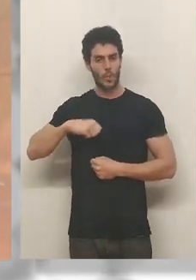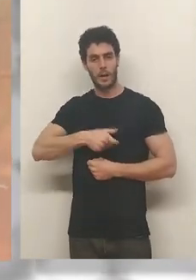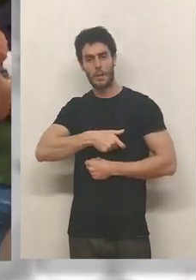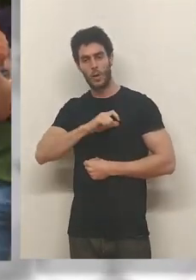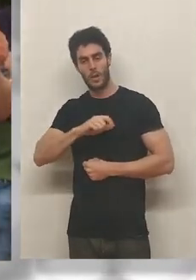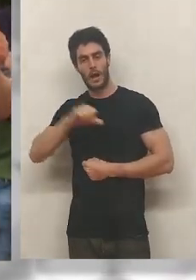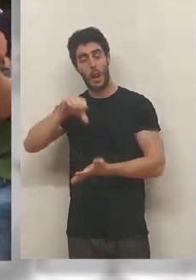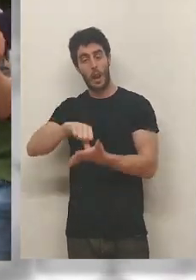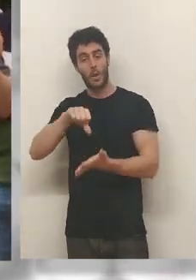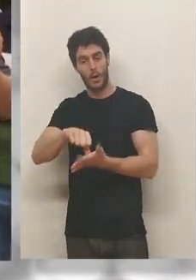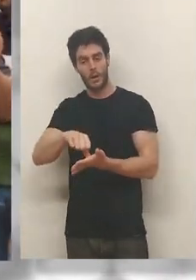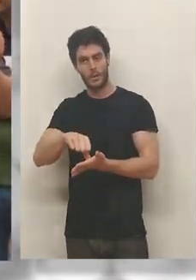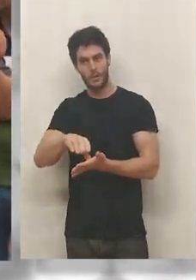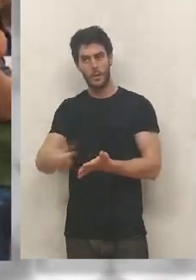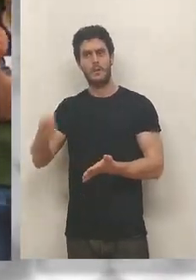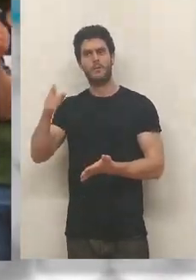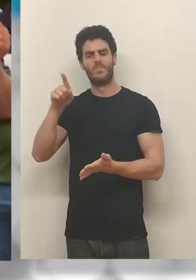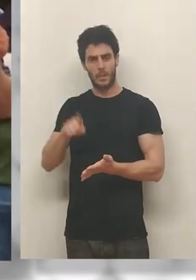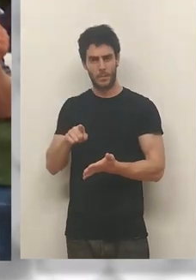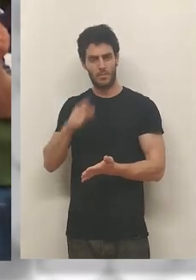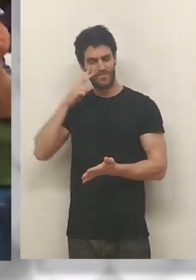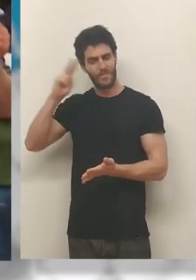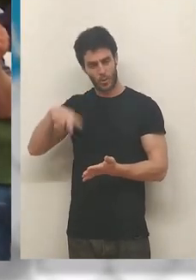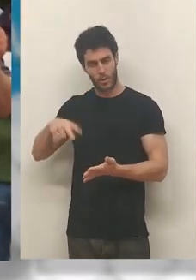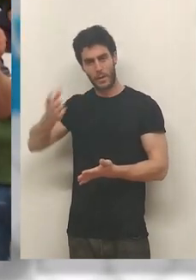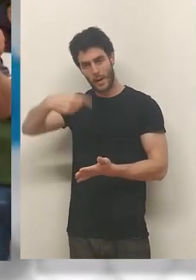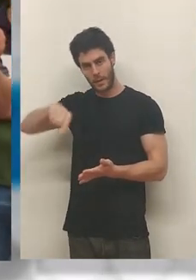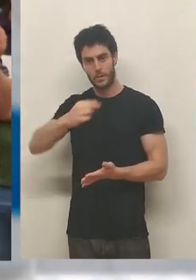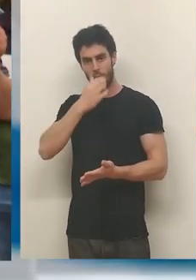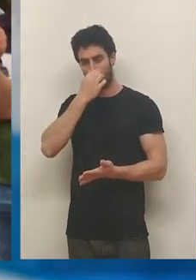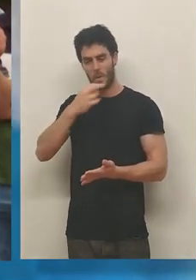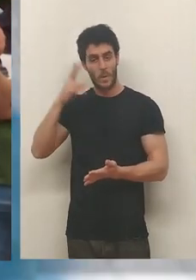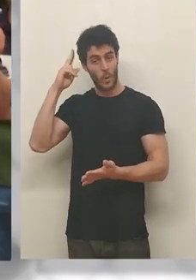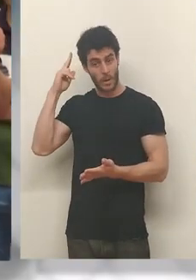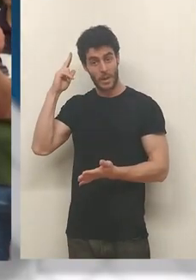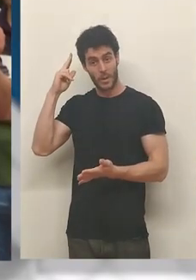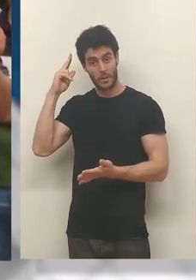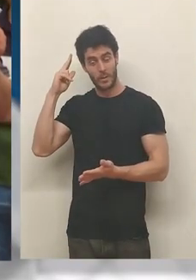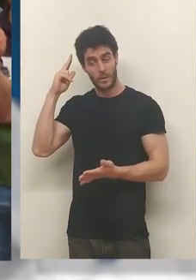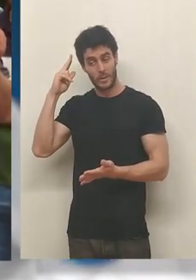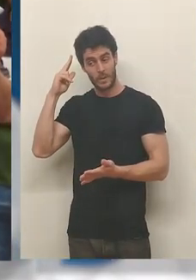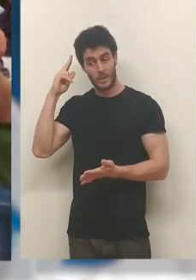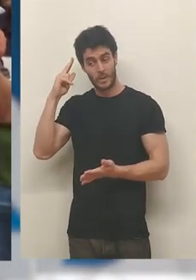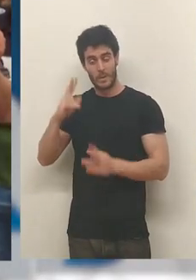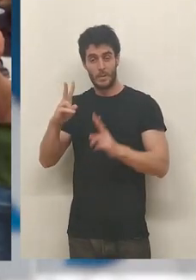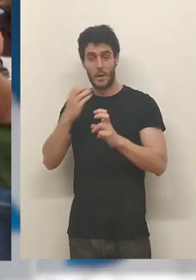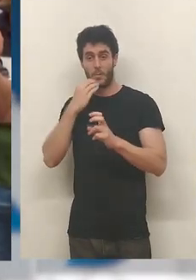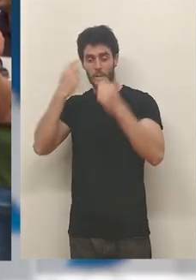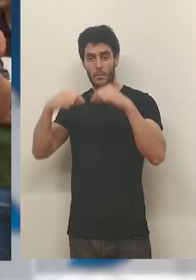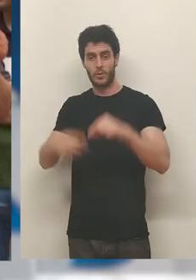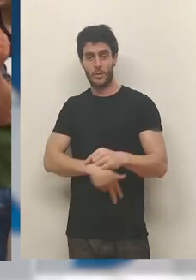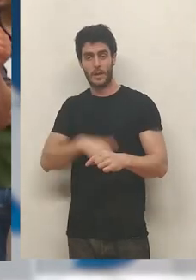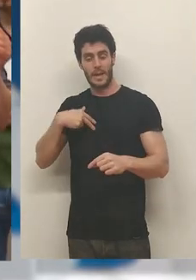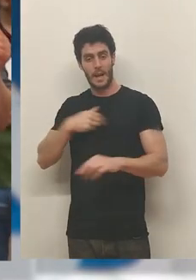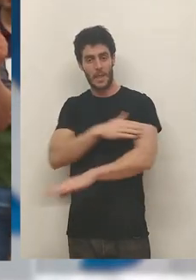policías autonómicas y policías locales, incluso habiendo sido reconocidas su jubilación en una simple ley